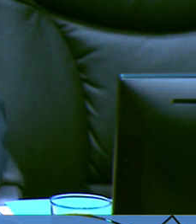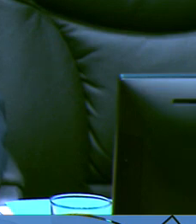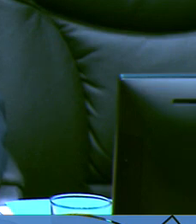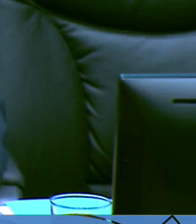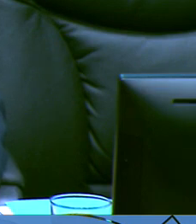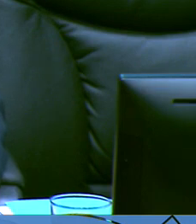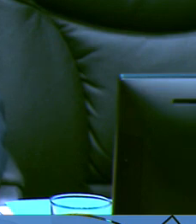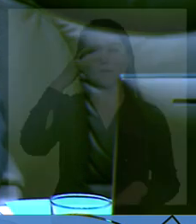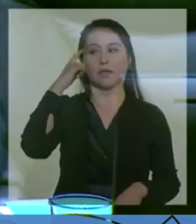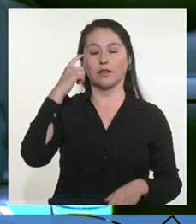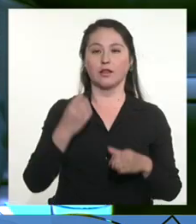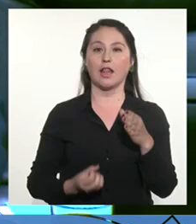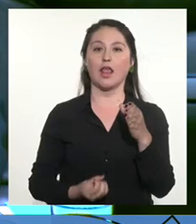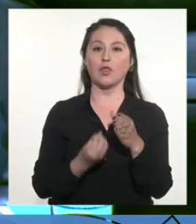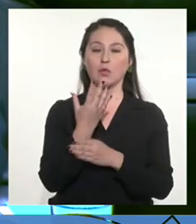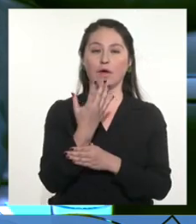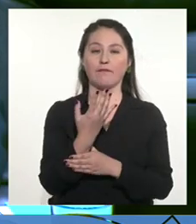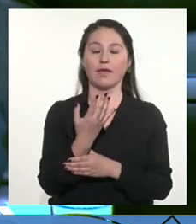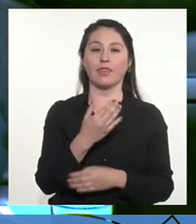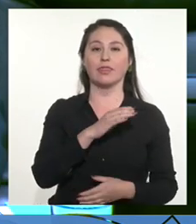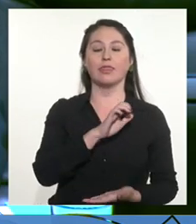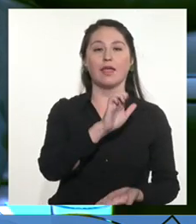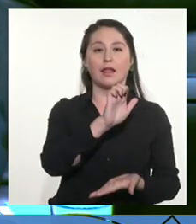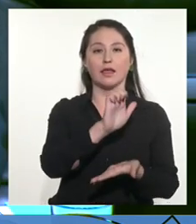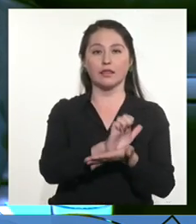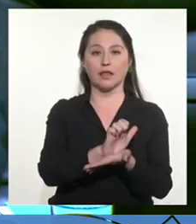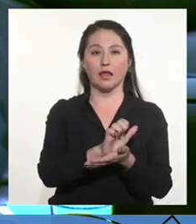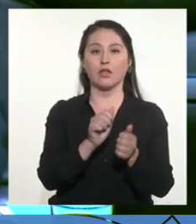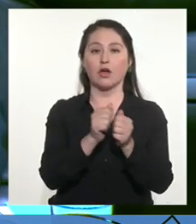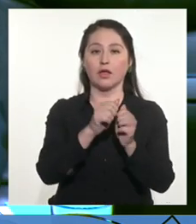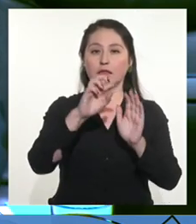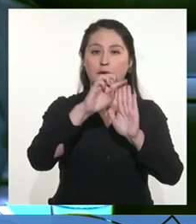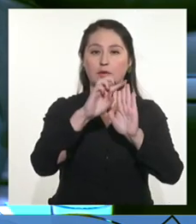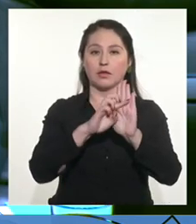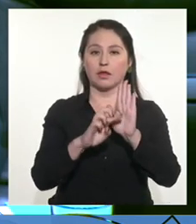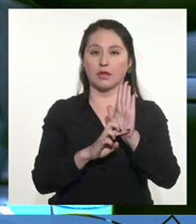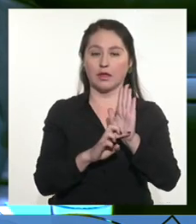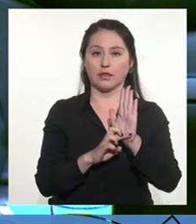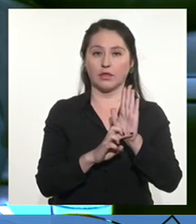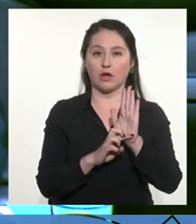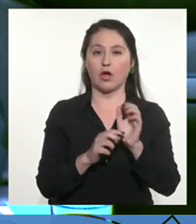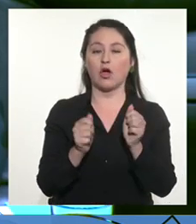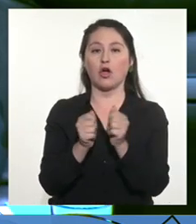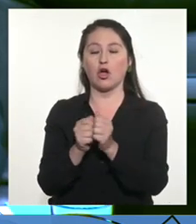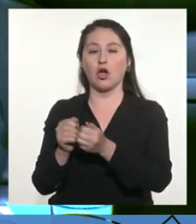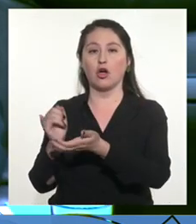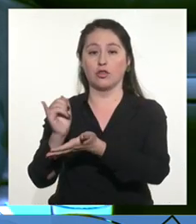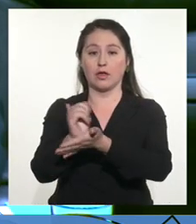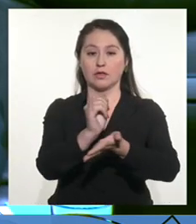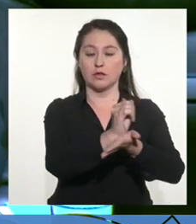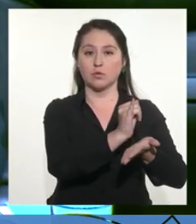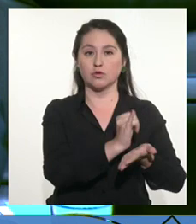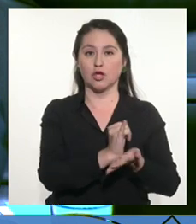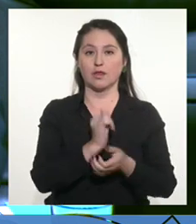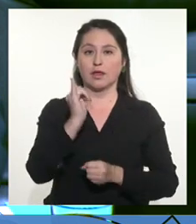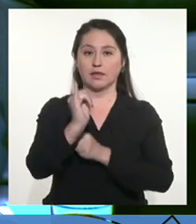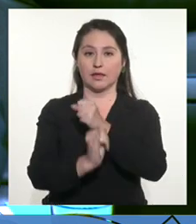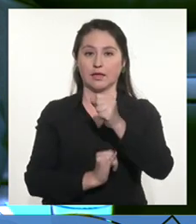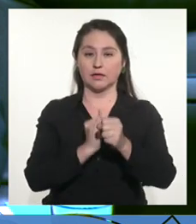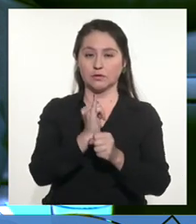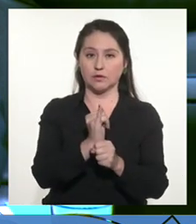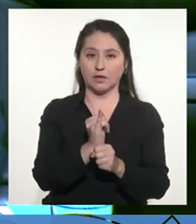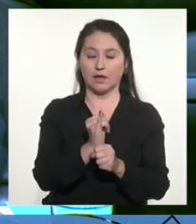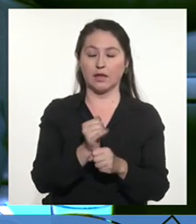se enmarca este proyecto basado en una serie de recomendaciones de organismos internacionales y en ese